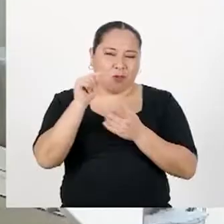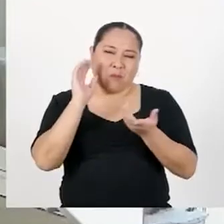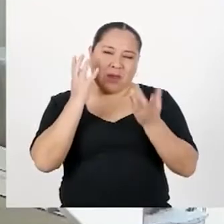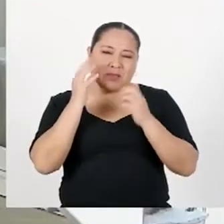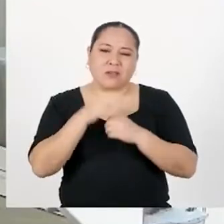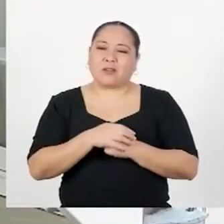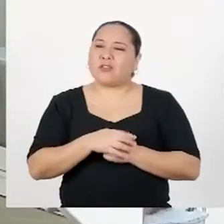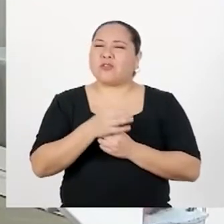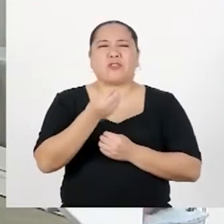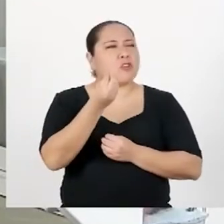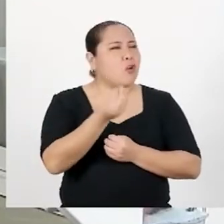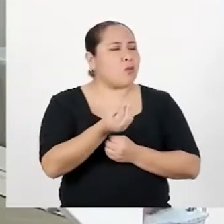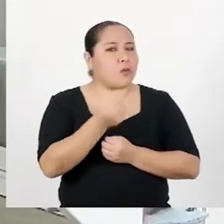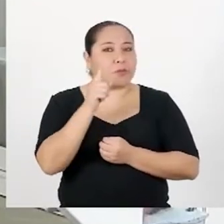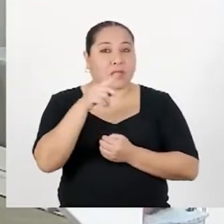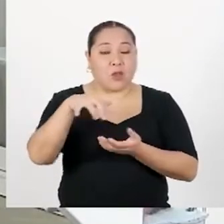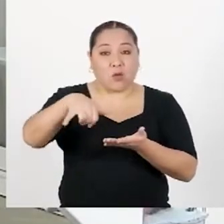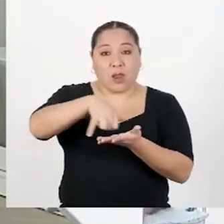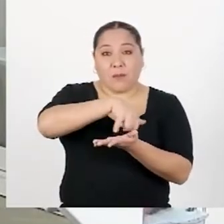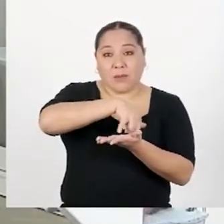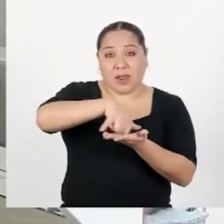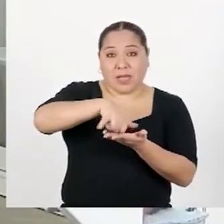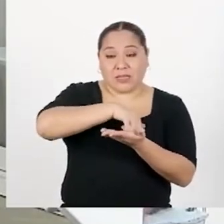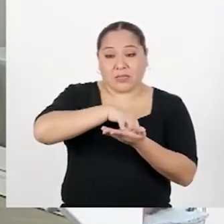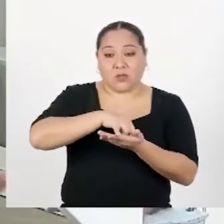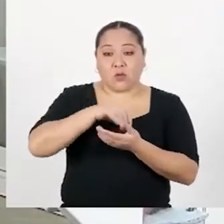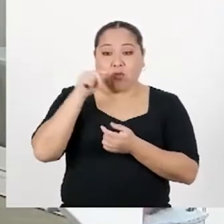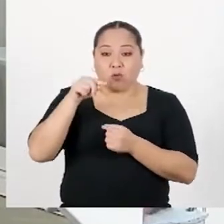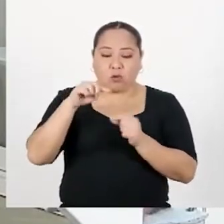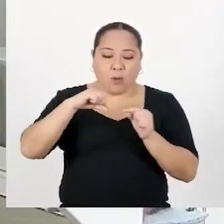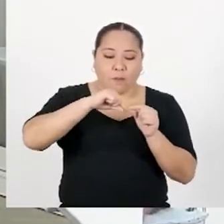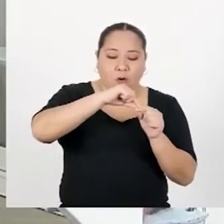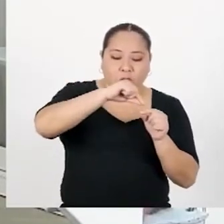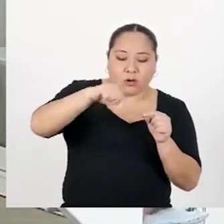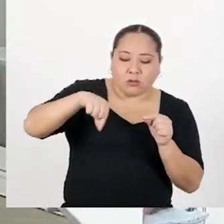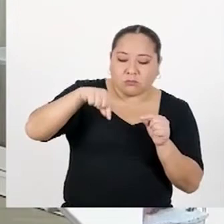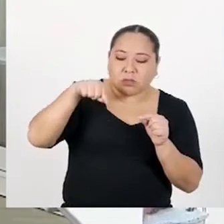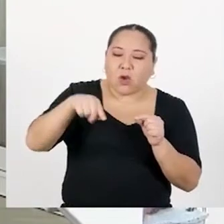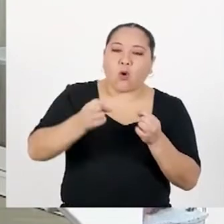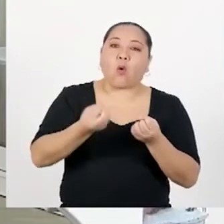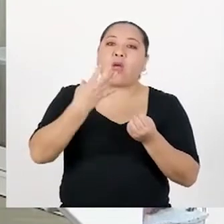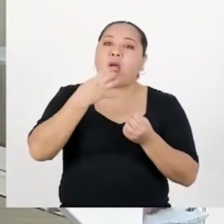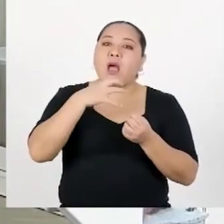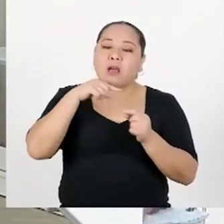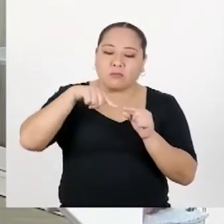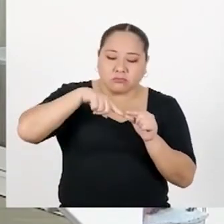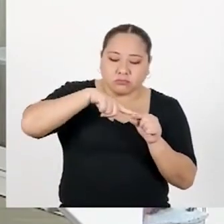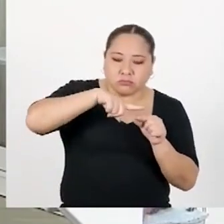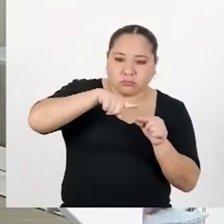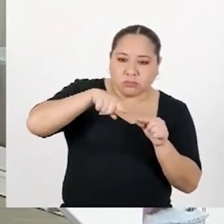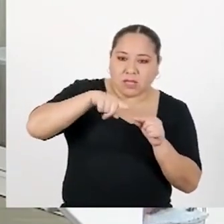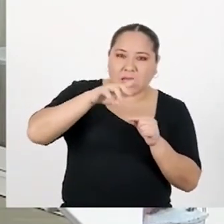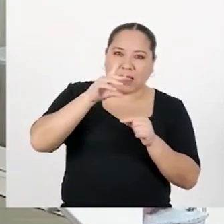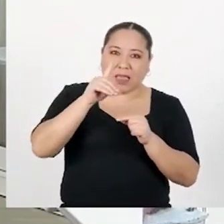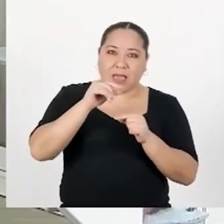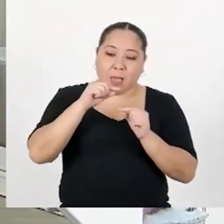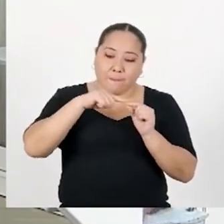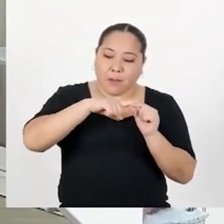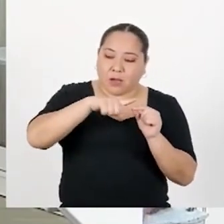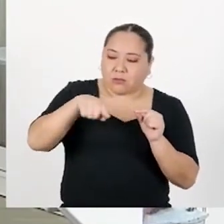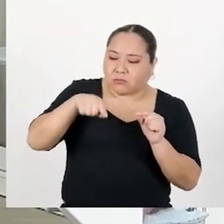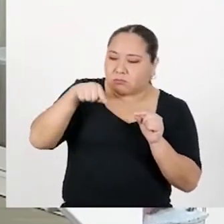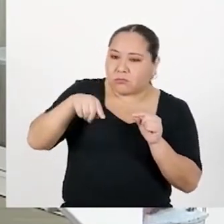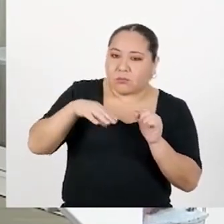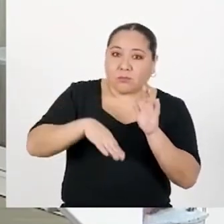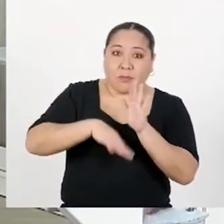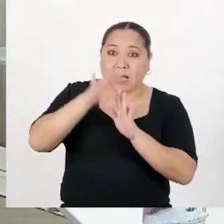así? En una plancha, uno prefija la temperatura deseada con un dial. Si la temperatura fijada en